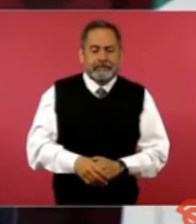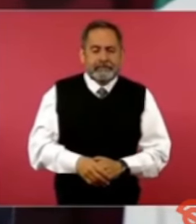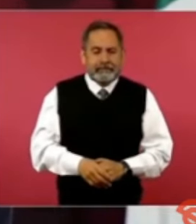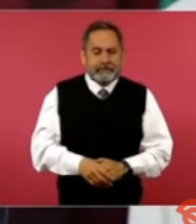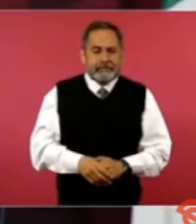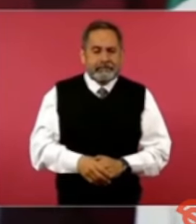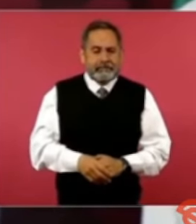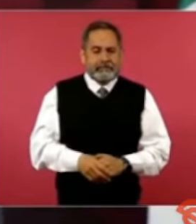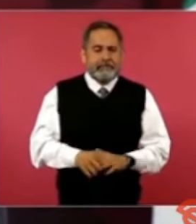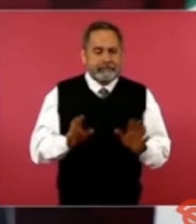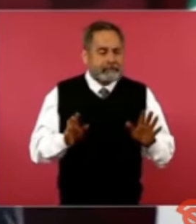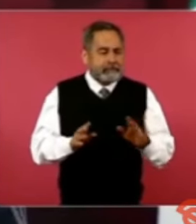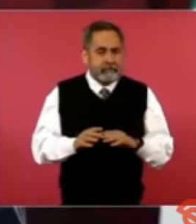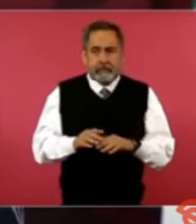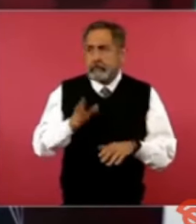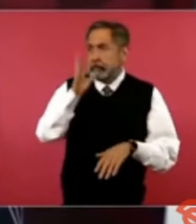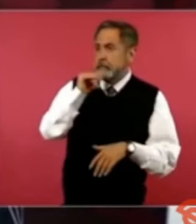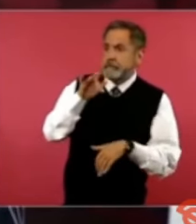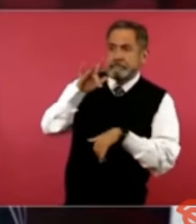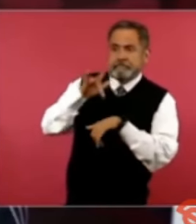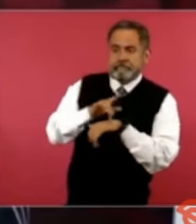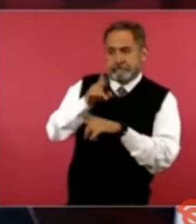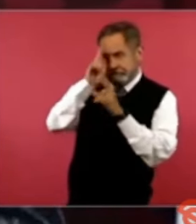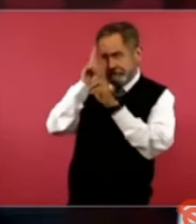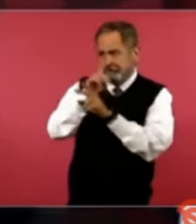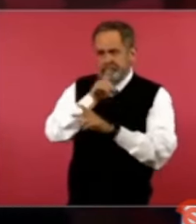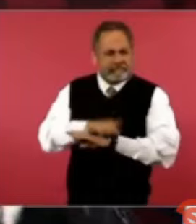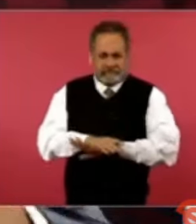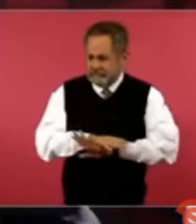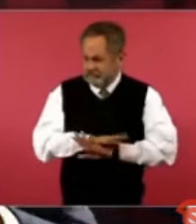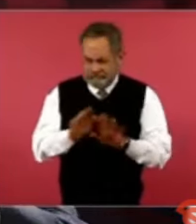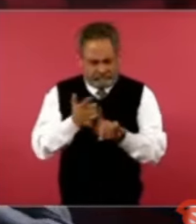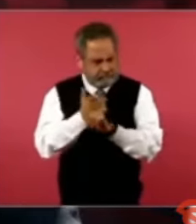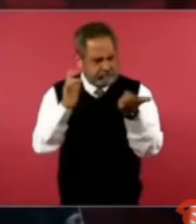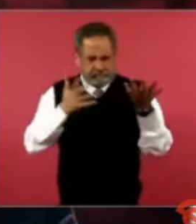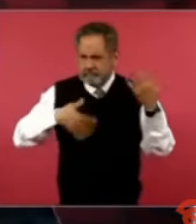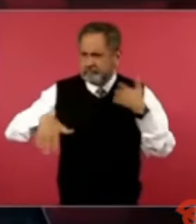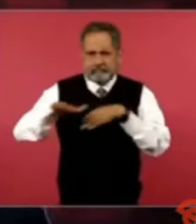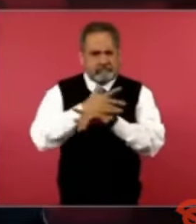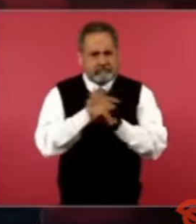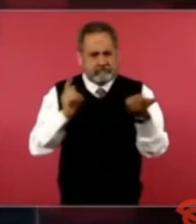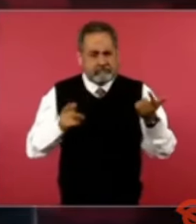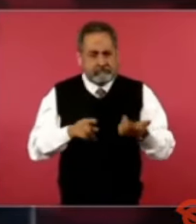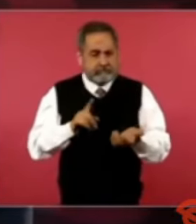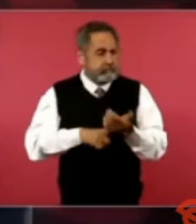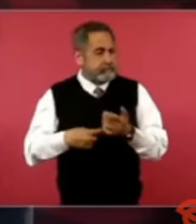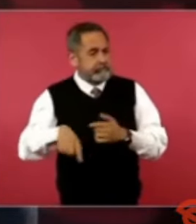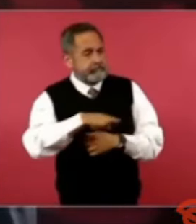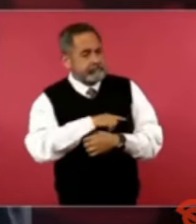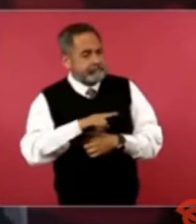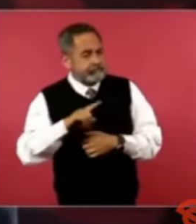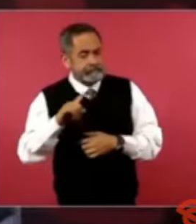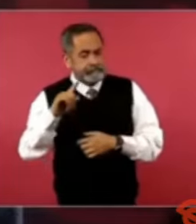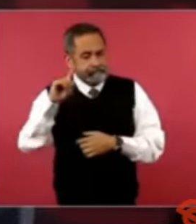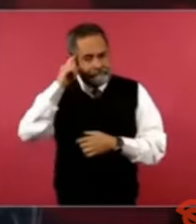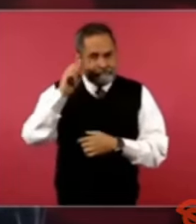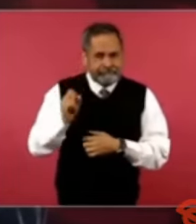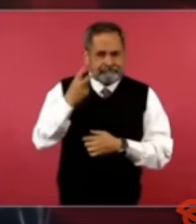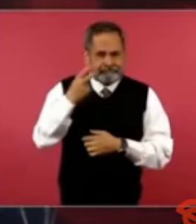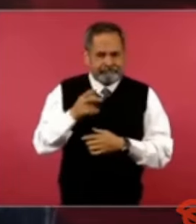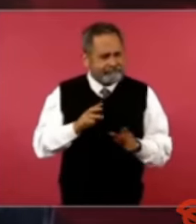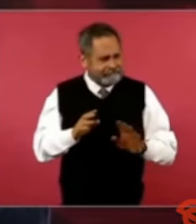que no haya Intocables y también que no se enojen los que se dedicaban a